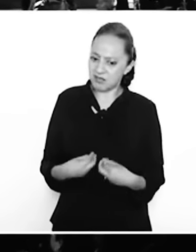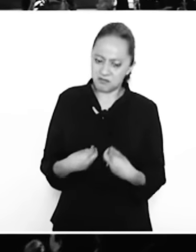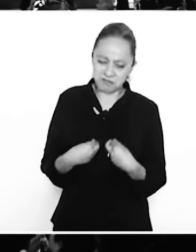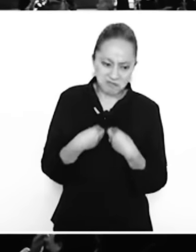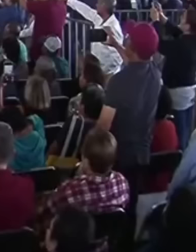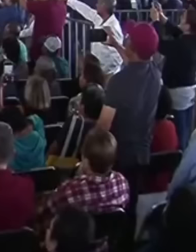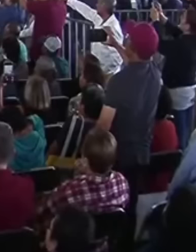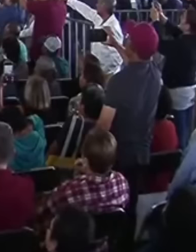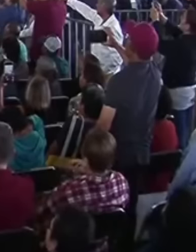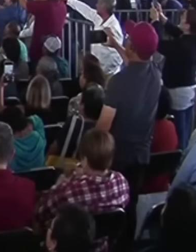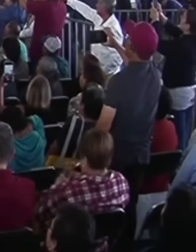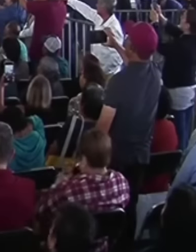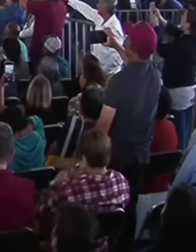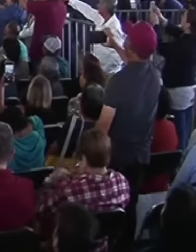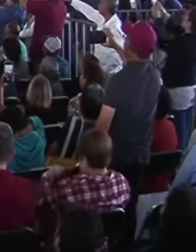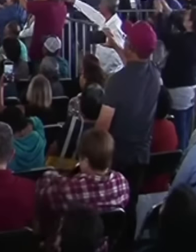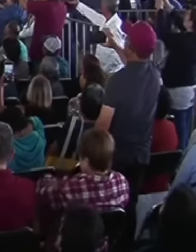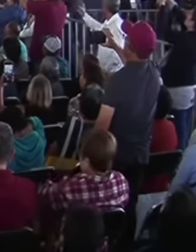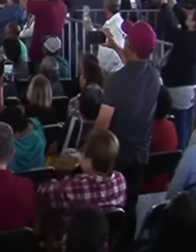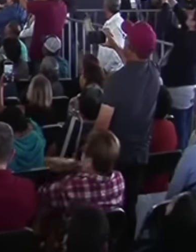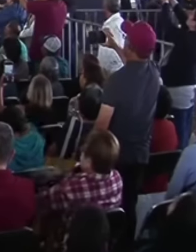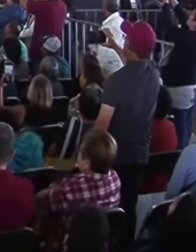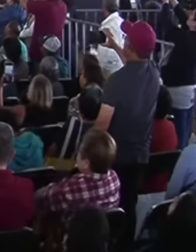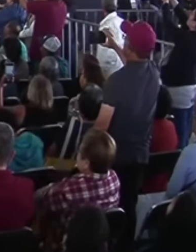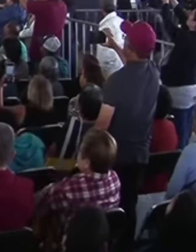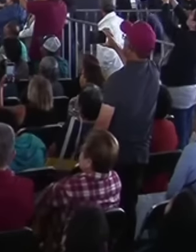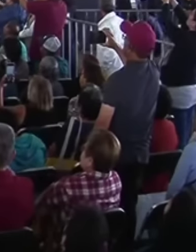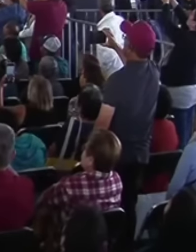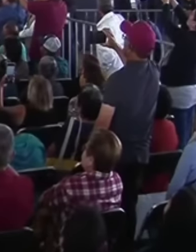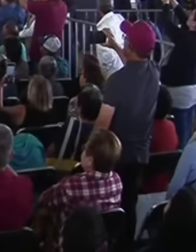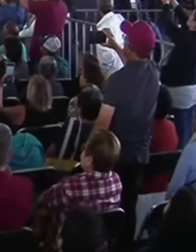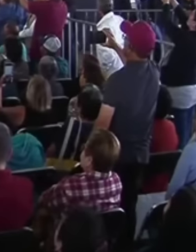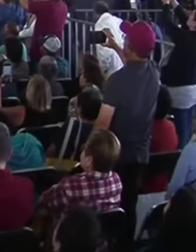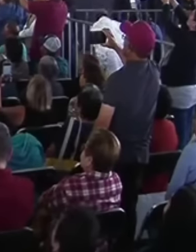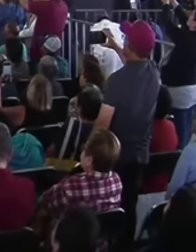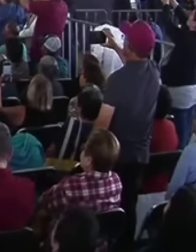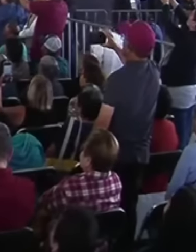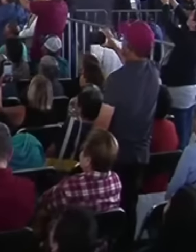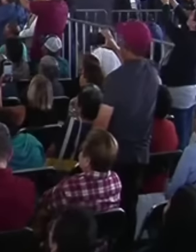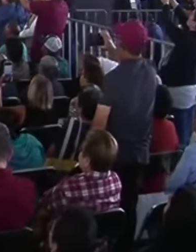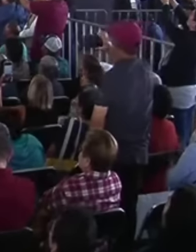digna. Estar del Gobierno de México, Ariadna Montiel Reyes.